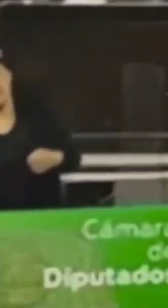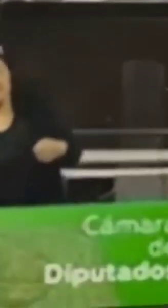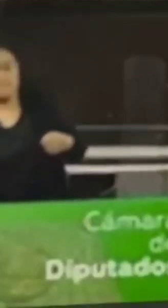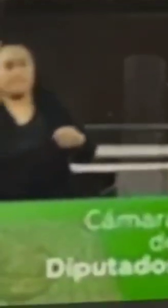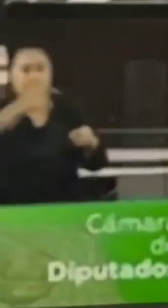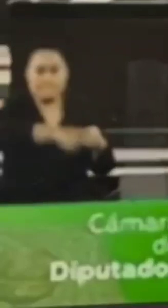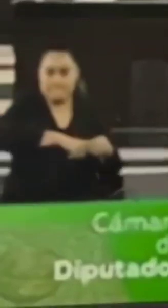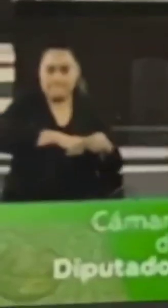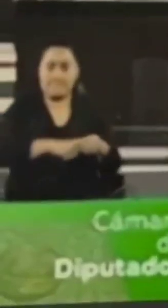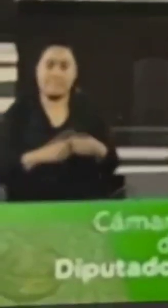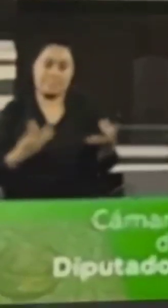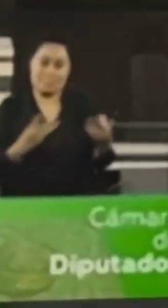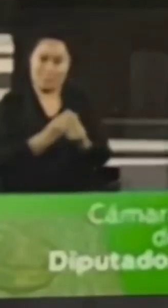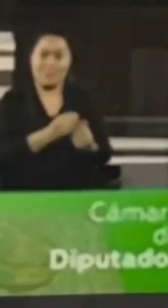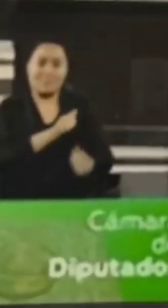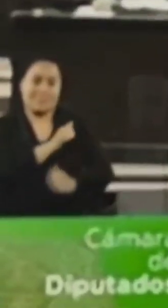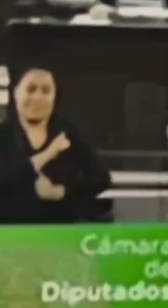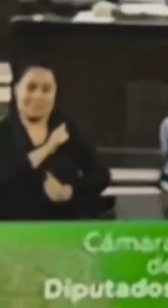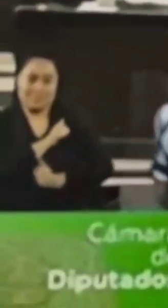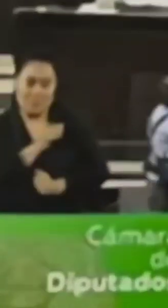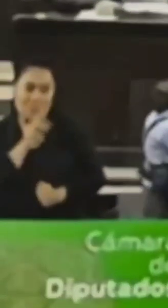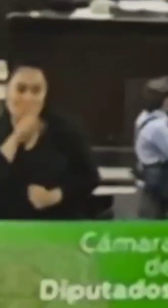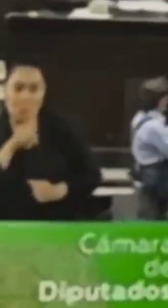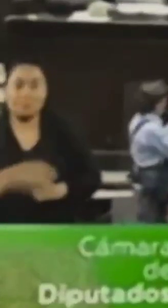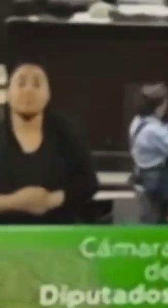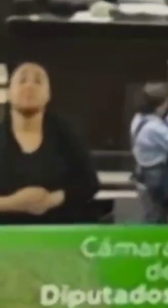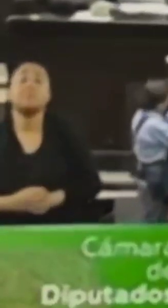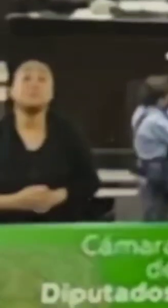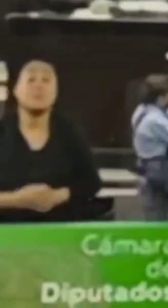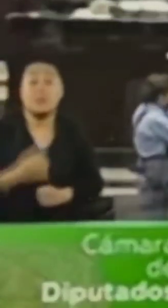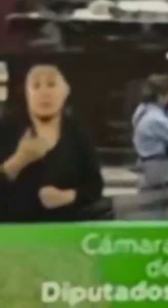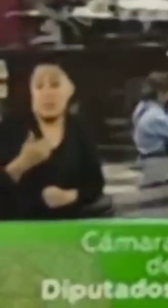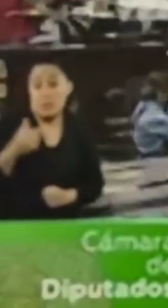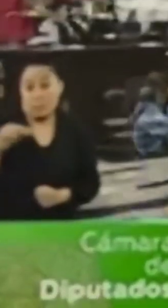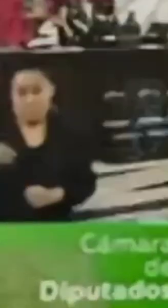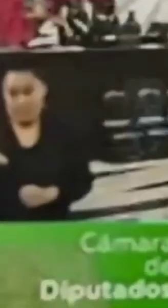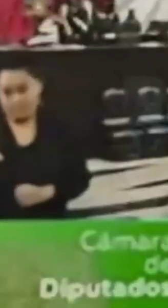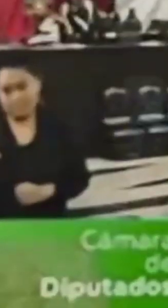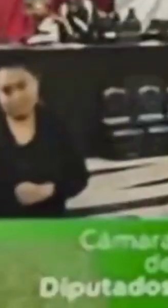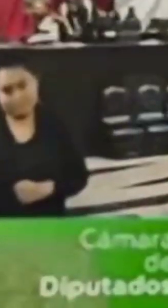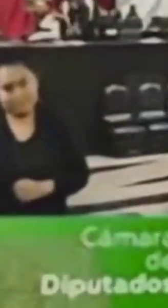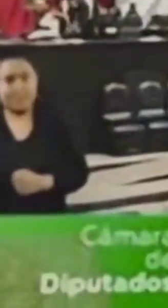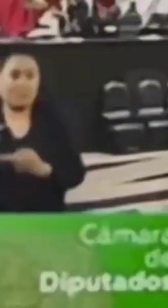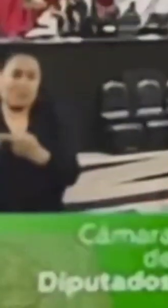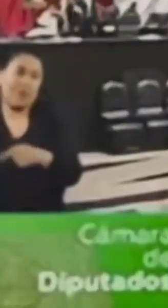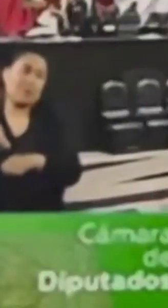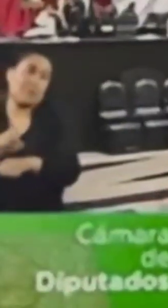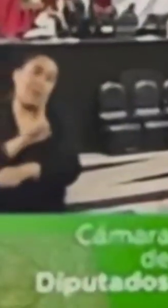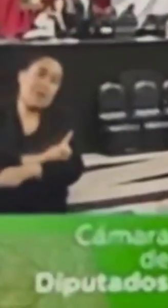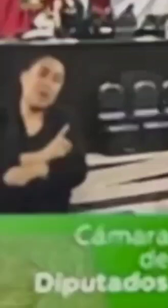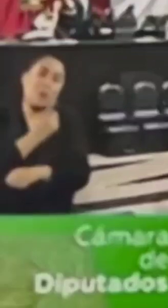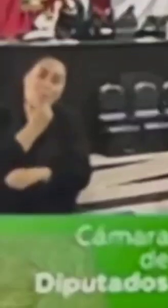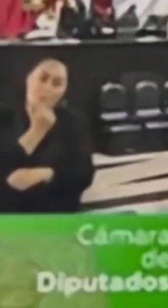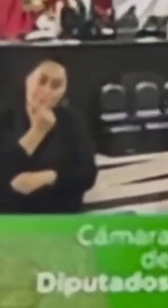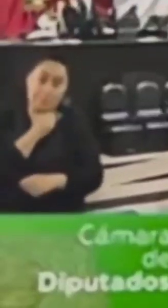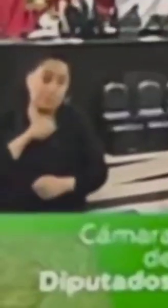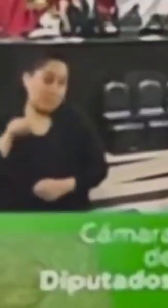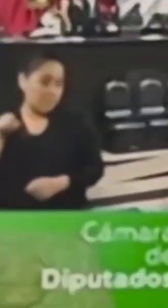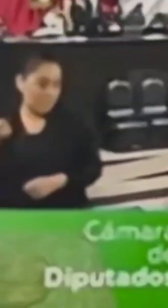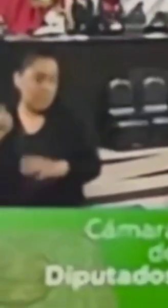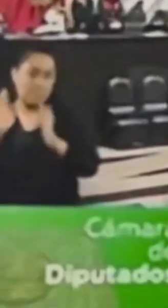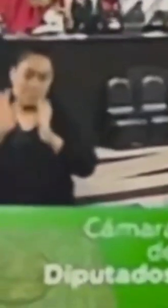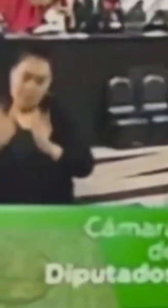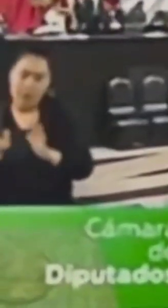Secretaría de la Defensa Nacional. La Guardia Nacional, a diferencia de otros cuerpos de seguridad, se ha